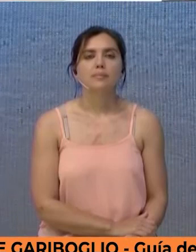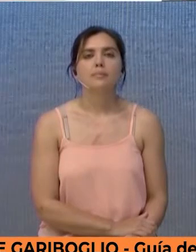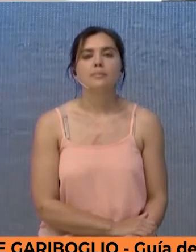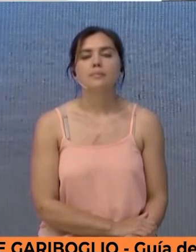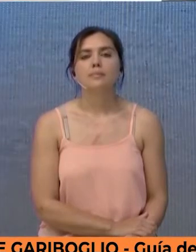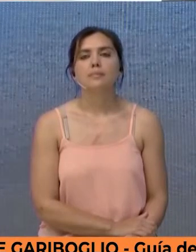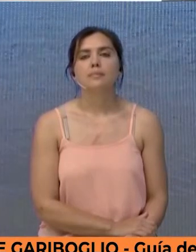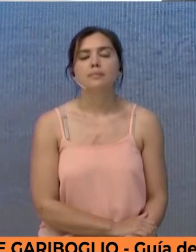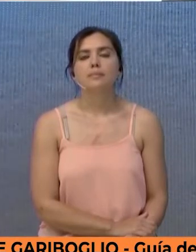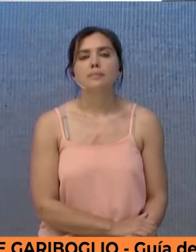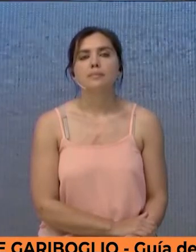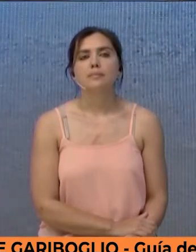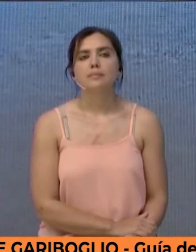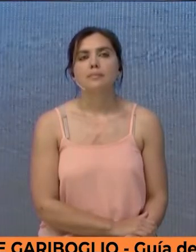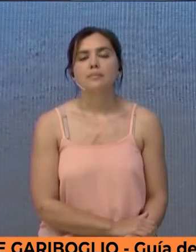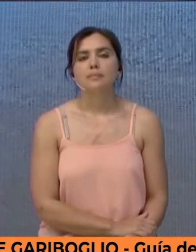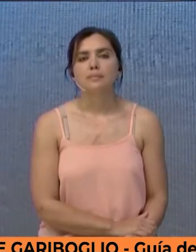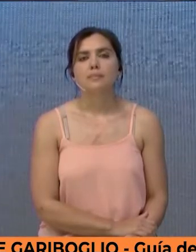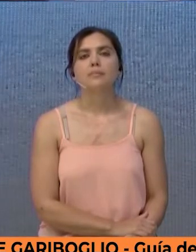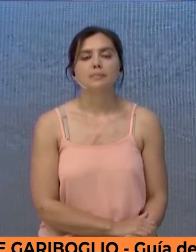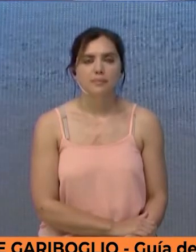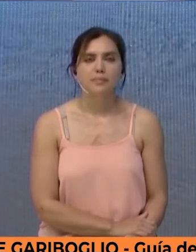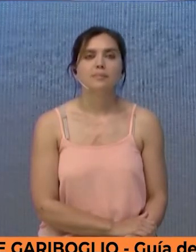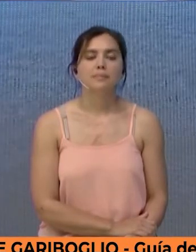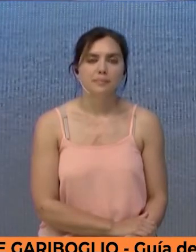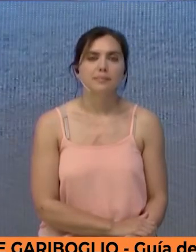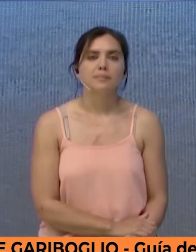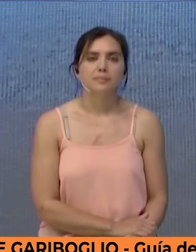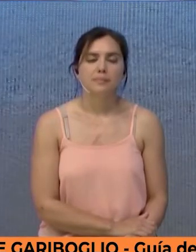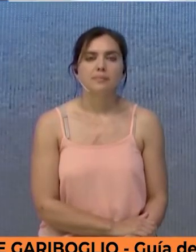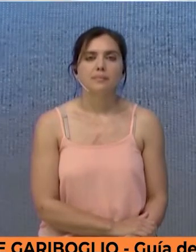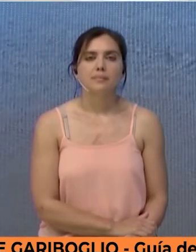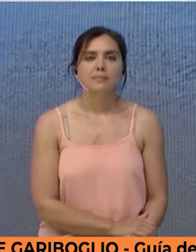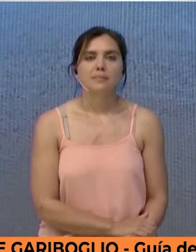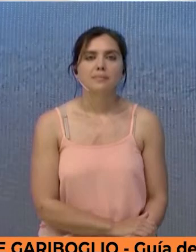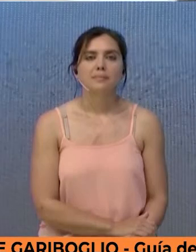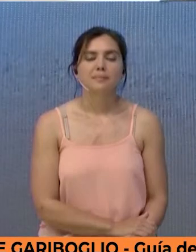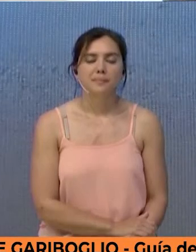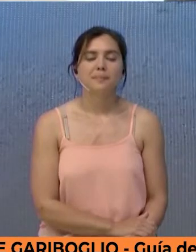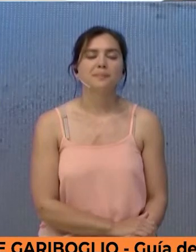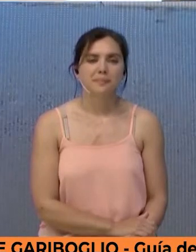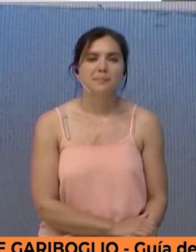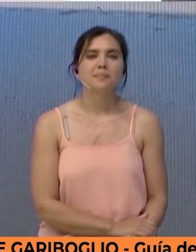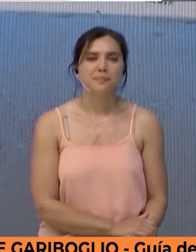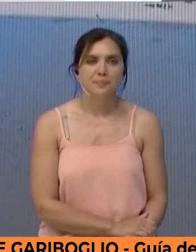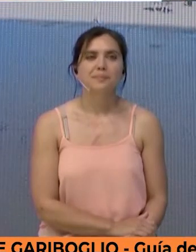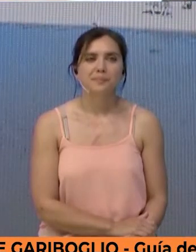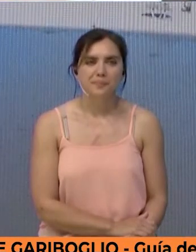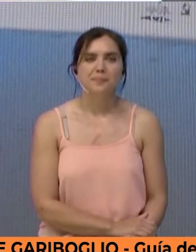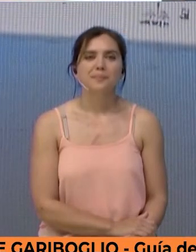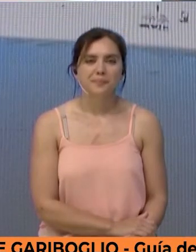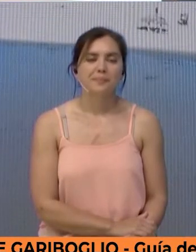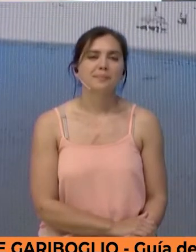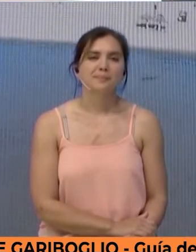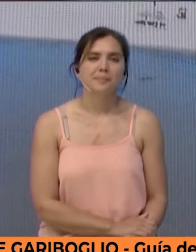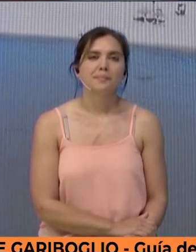corriente, en el río, es devorado inmediatamente por la especie más grande. Entonces, en cambio, en la laguna encuentran esa protección, porque generalmente el pez grande no entra en la